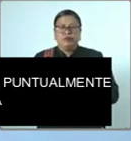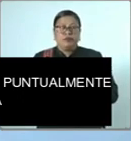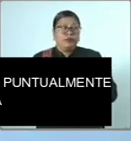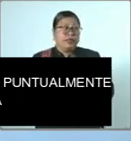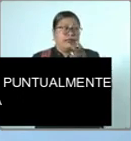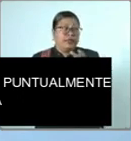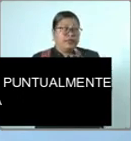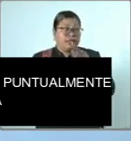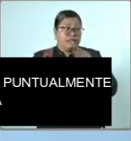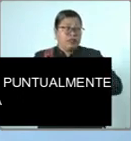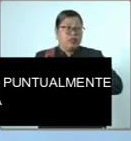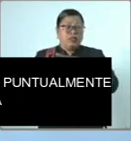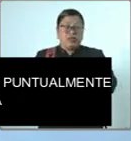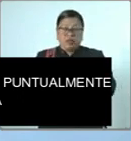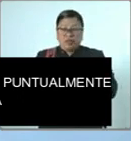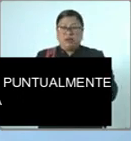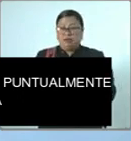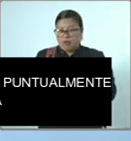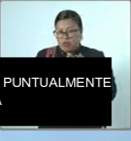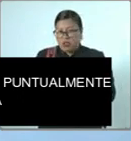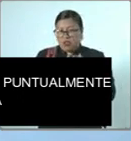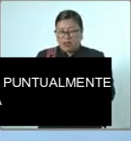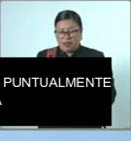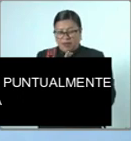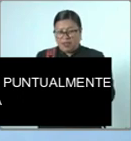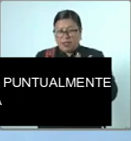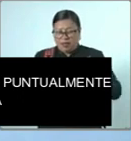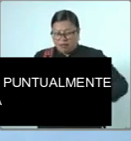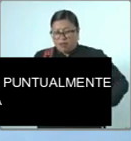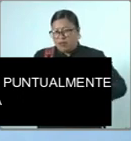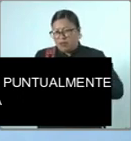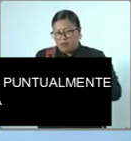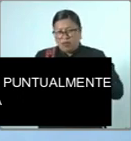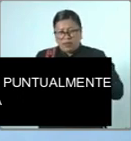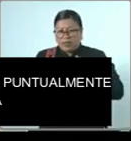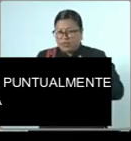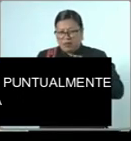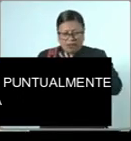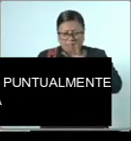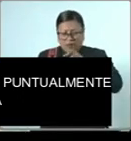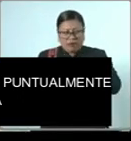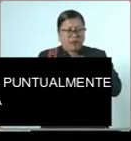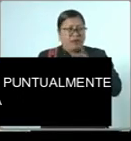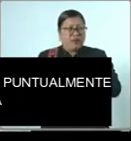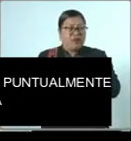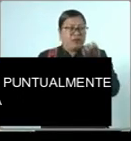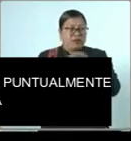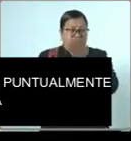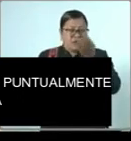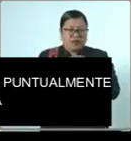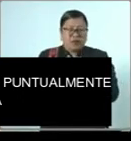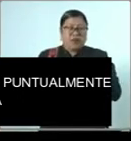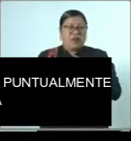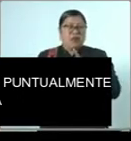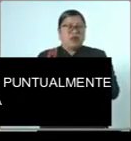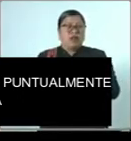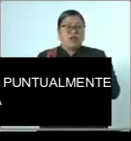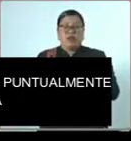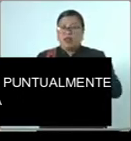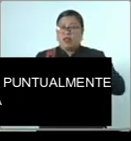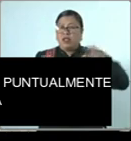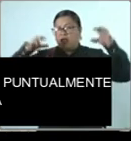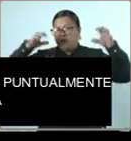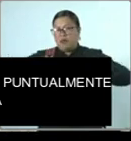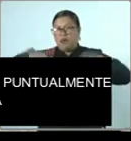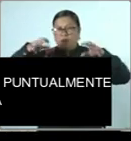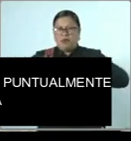son las afectaciones que hoy por la mañana, señor gobernador, tuvimos ya el reporte de las escuelas del remanente de la tormenta